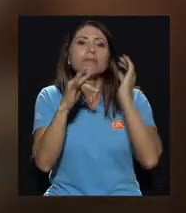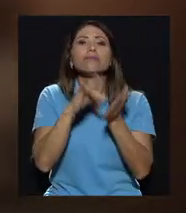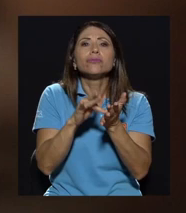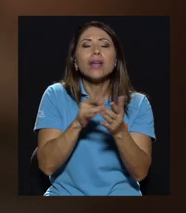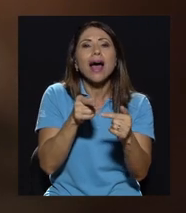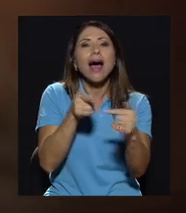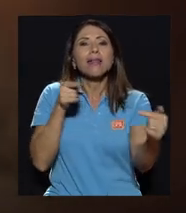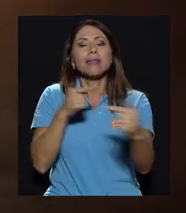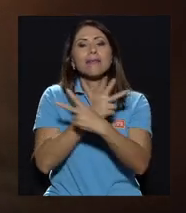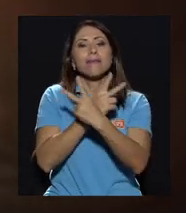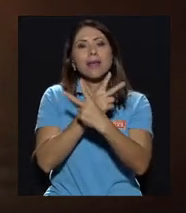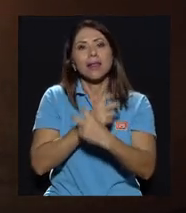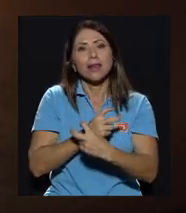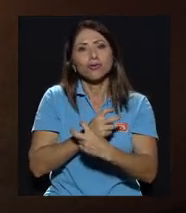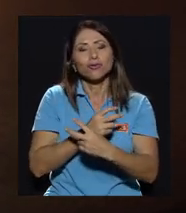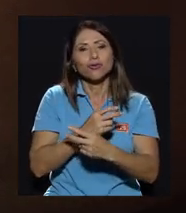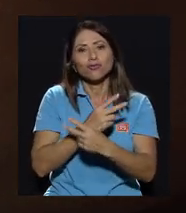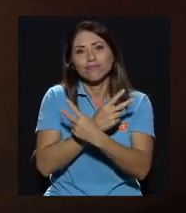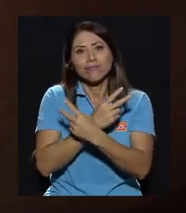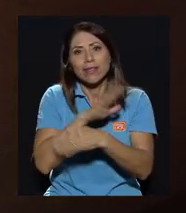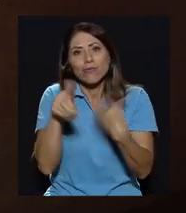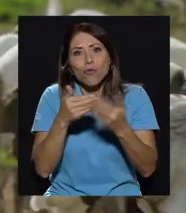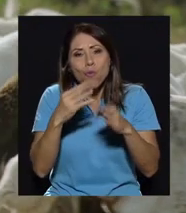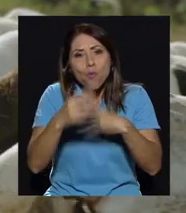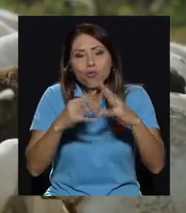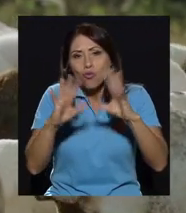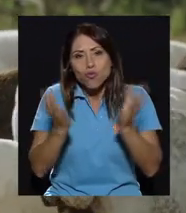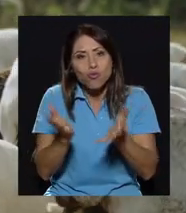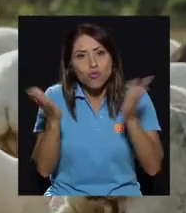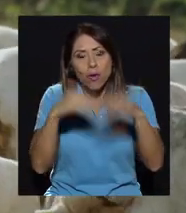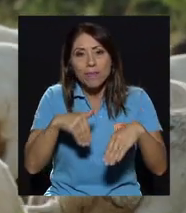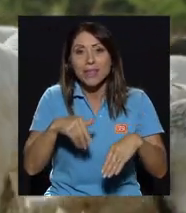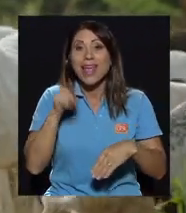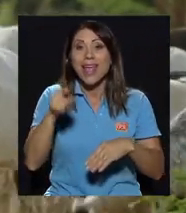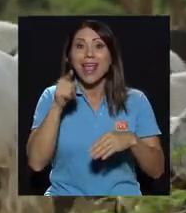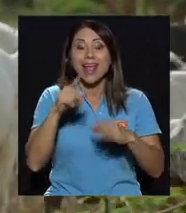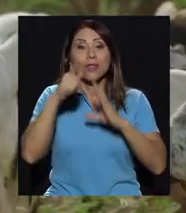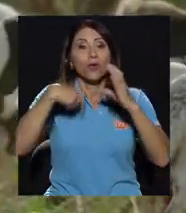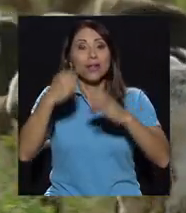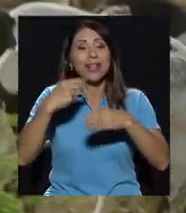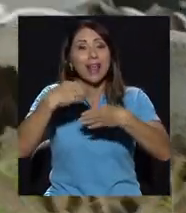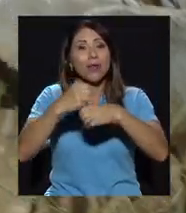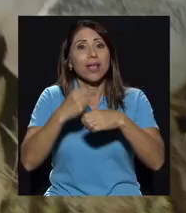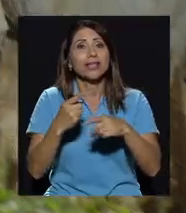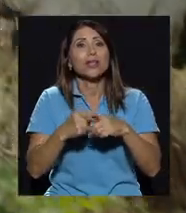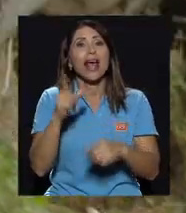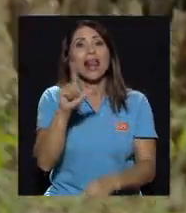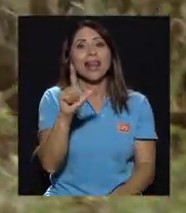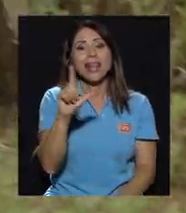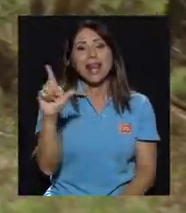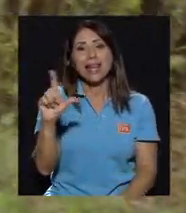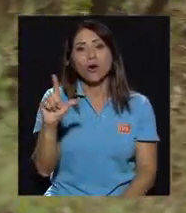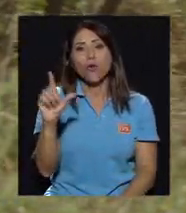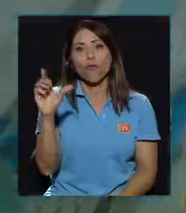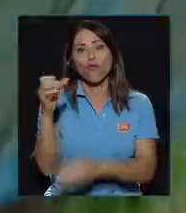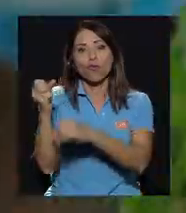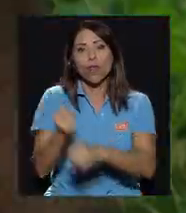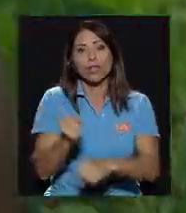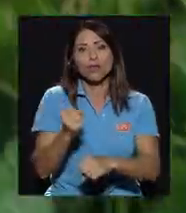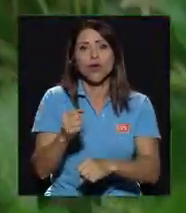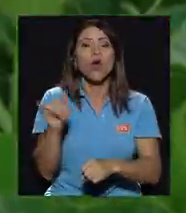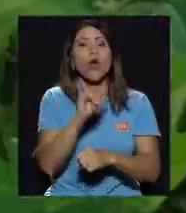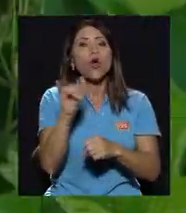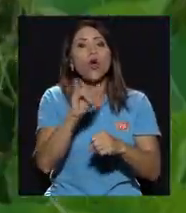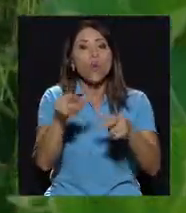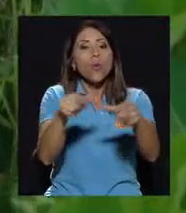alrededor del mundo el documental fue producido por dar lilian lincoln foundation y tiene como escenario dos